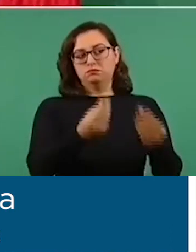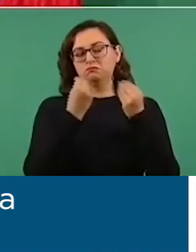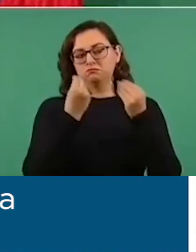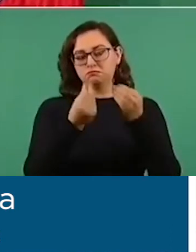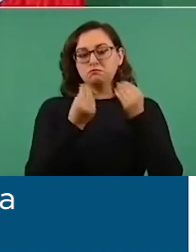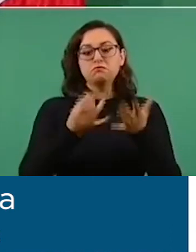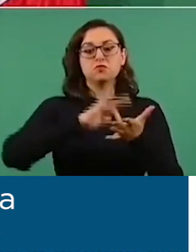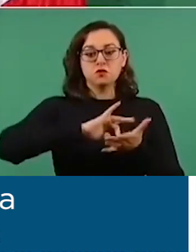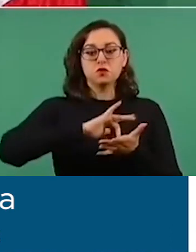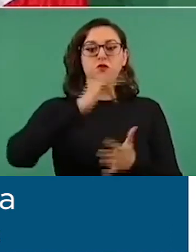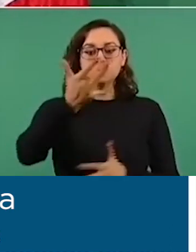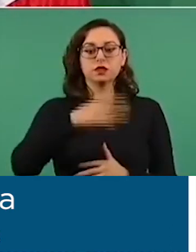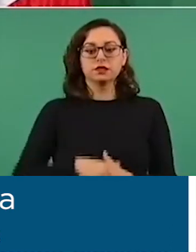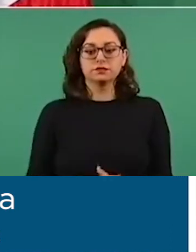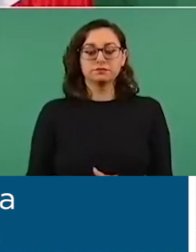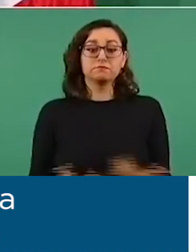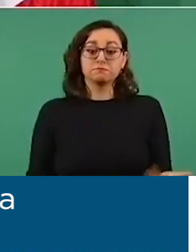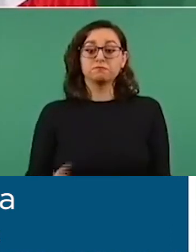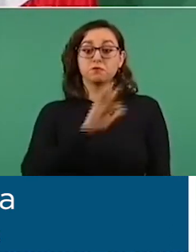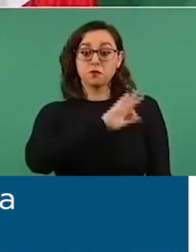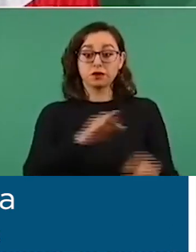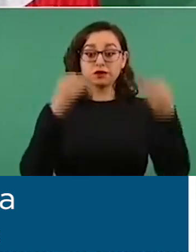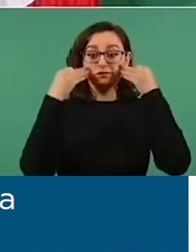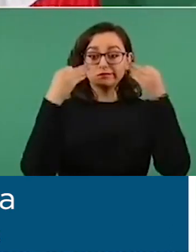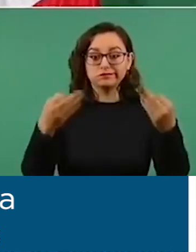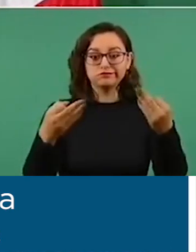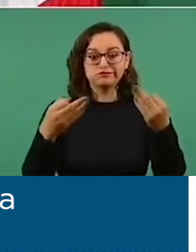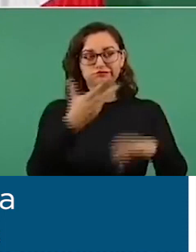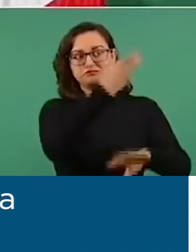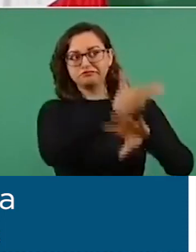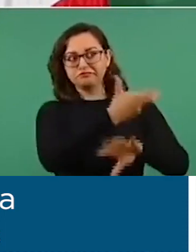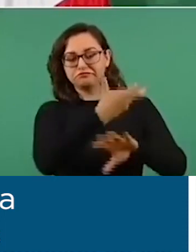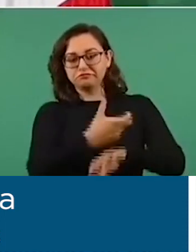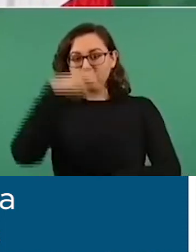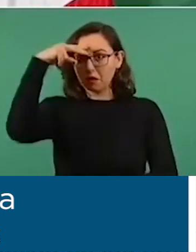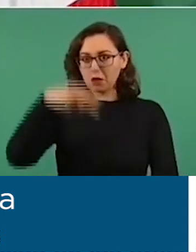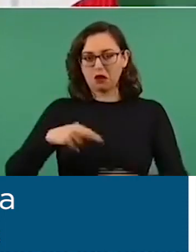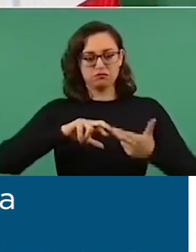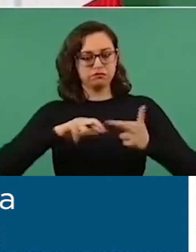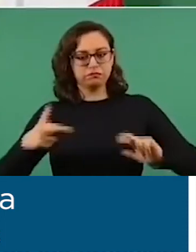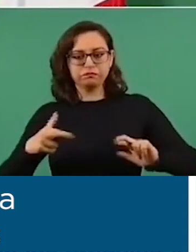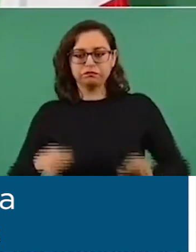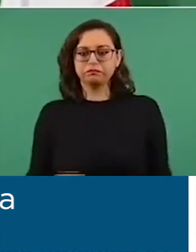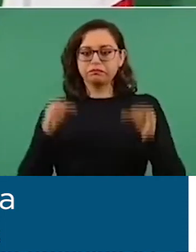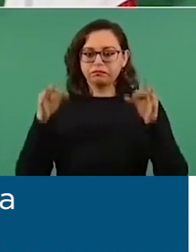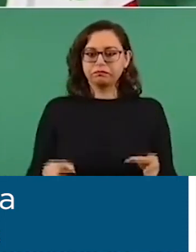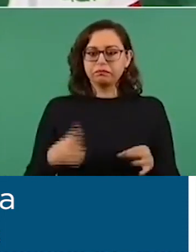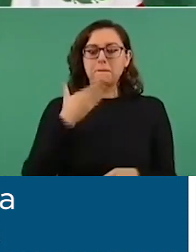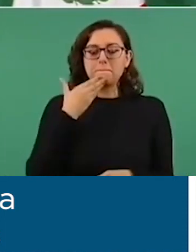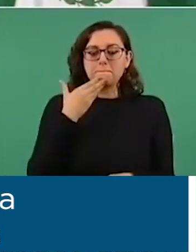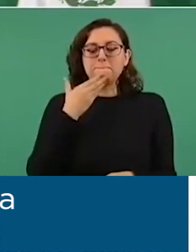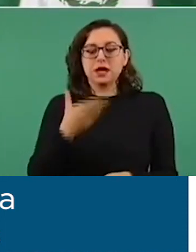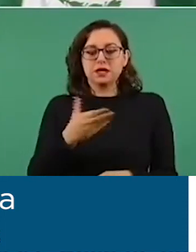confirma el que es buena nuestra relación. Este es un planteamiento que hemos